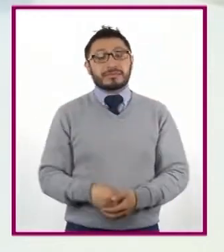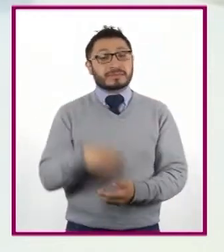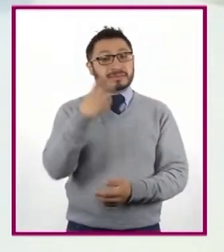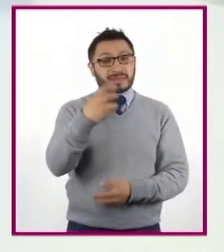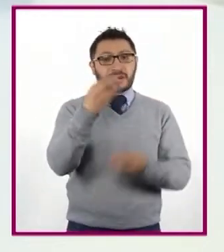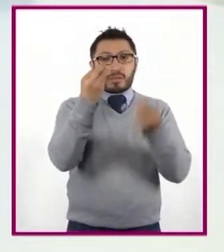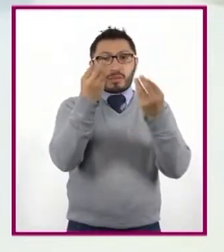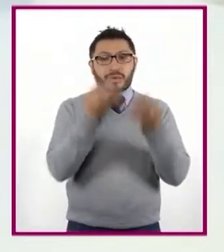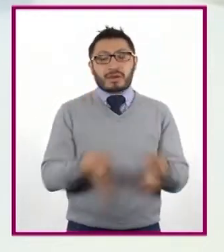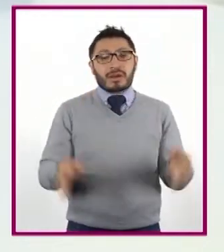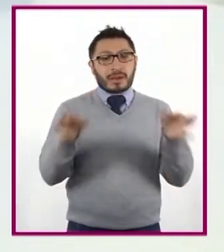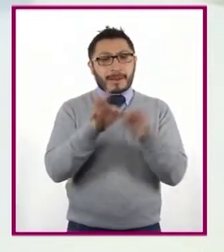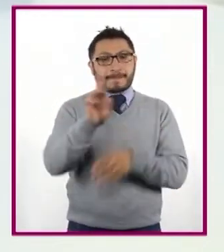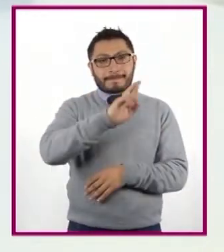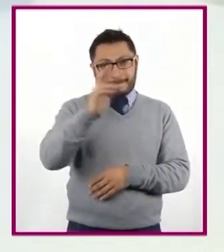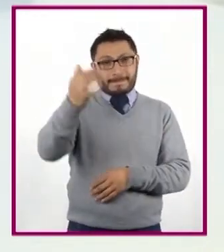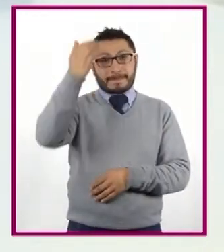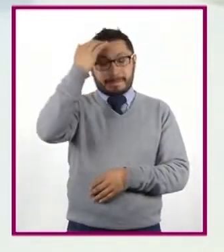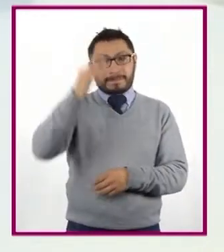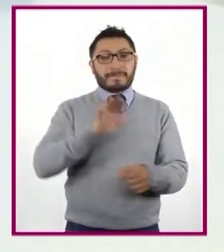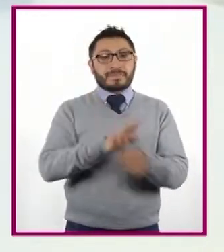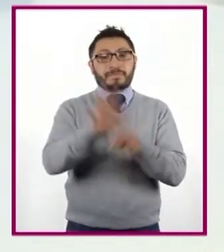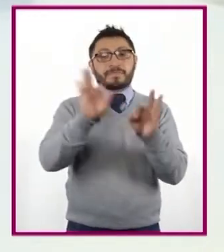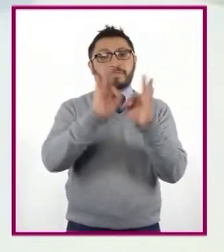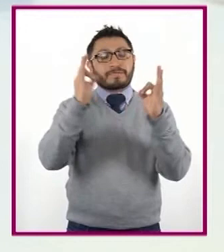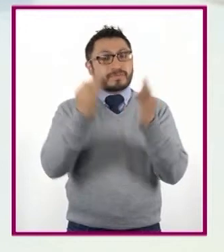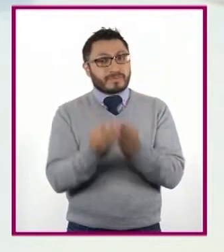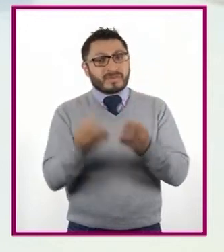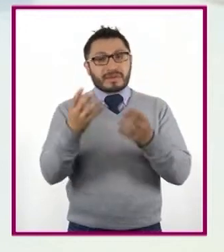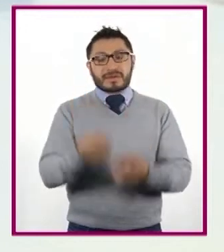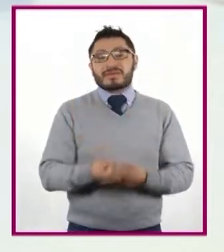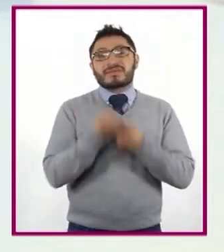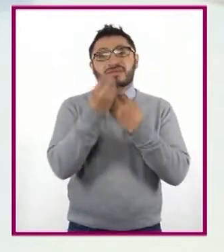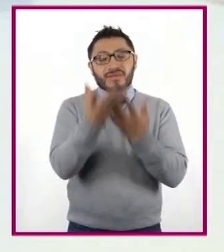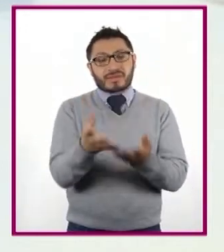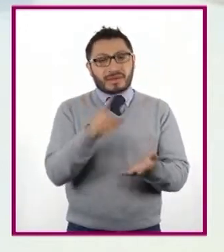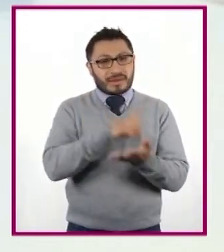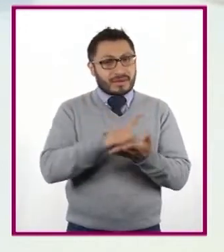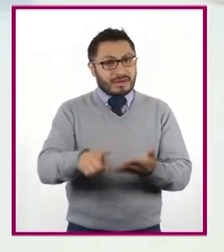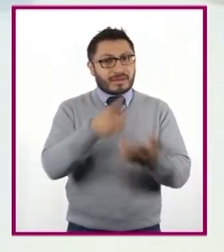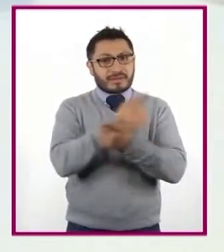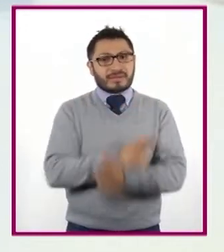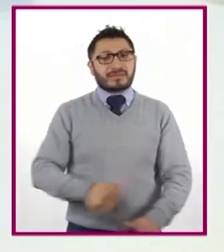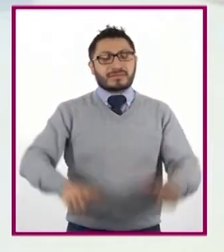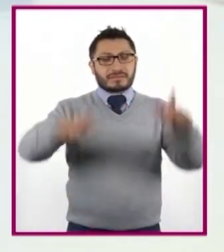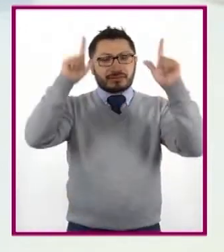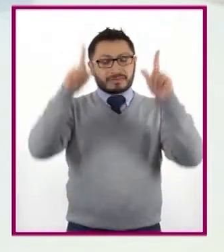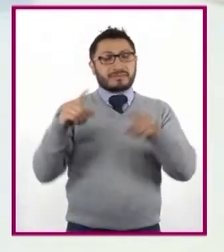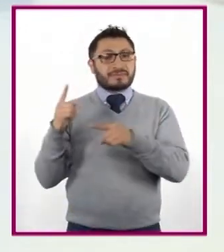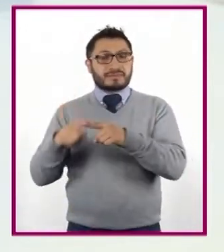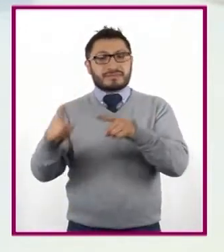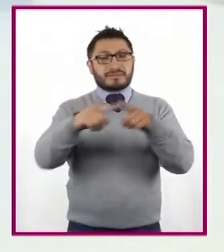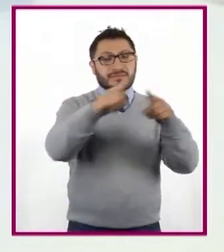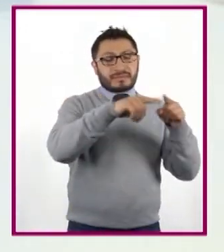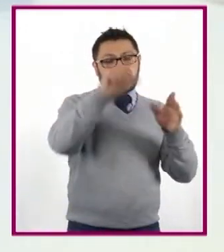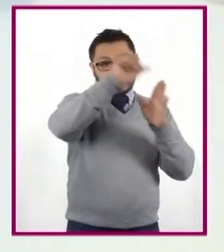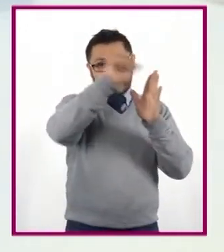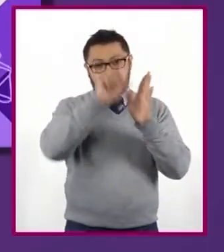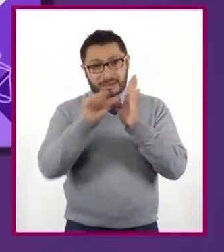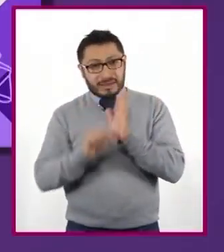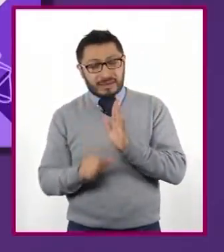es importante reconocer la manera en que expresa el derecho a la libertad en diferentes